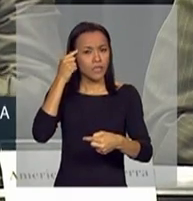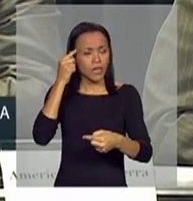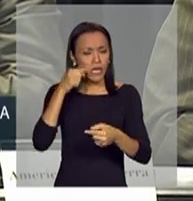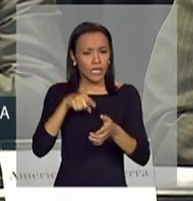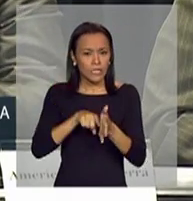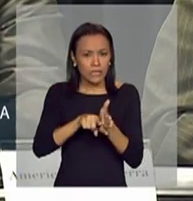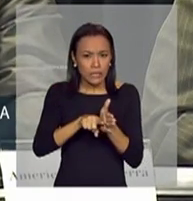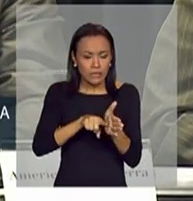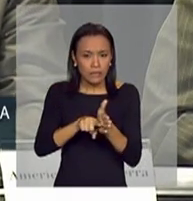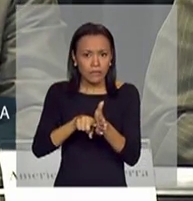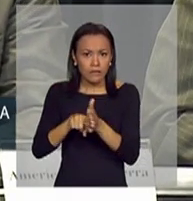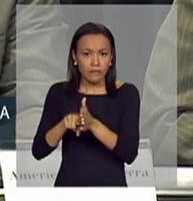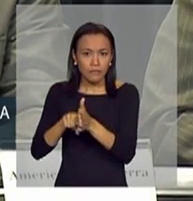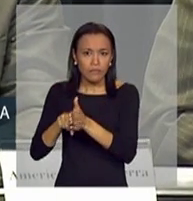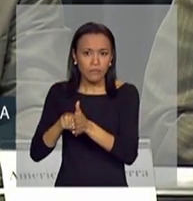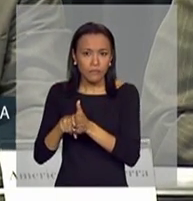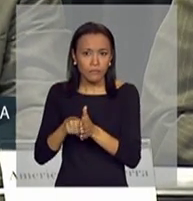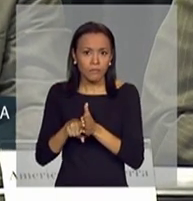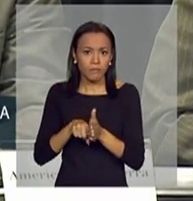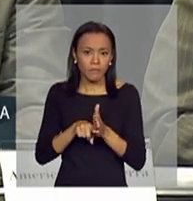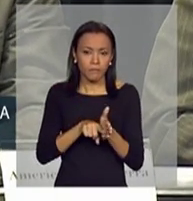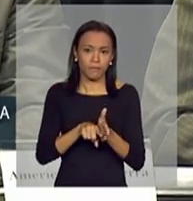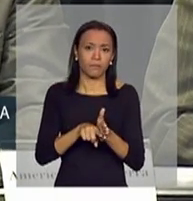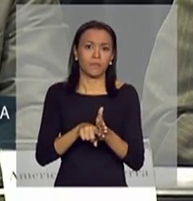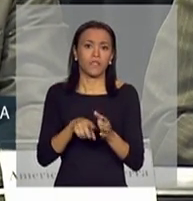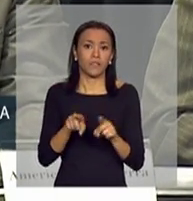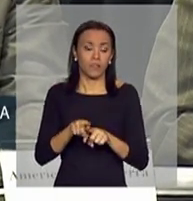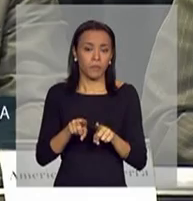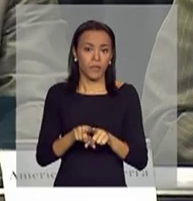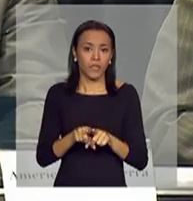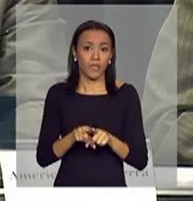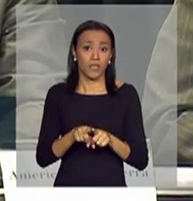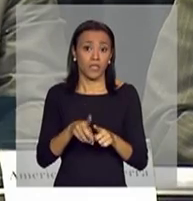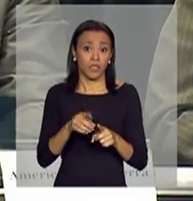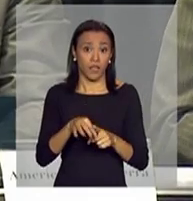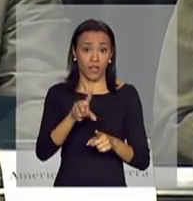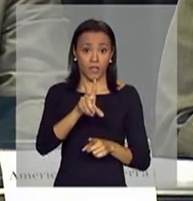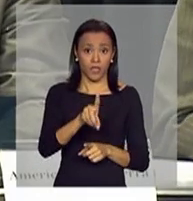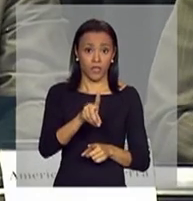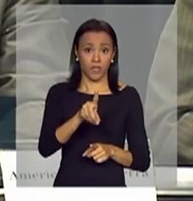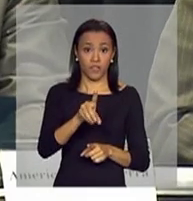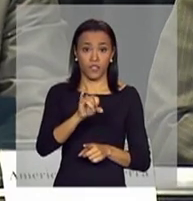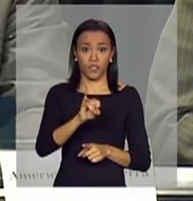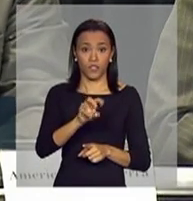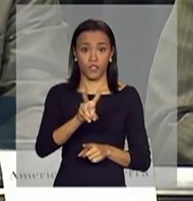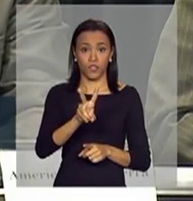construir su propio andamiaje administrativo, de divisiones, y de